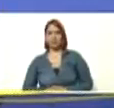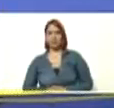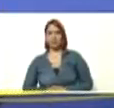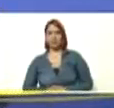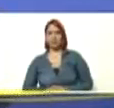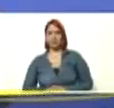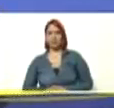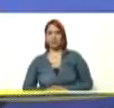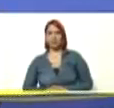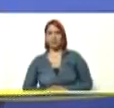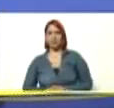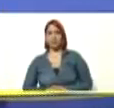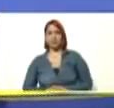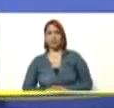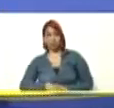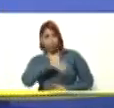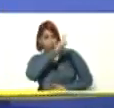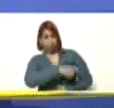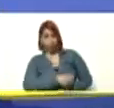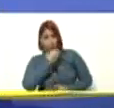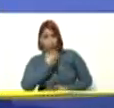La salsa que es buena para la pava,